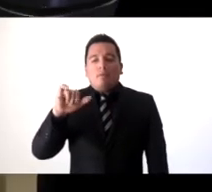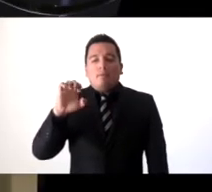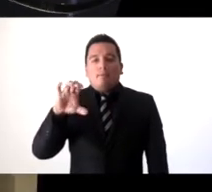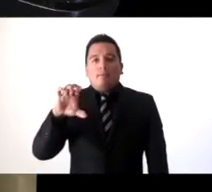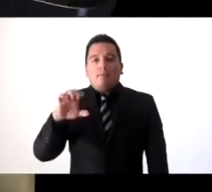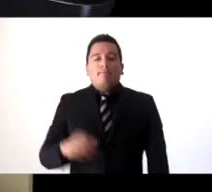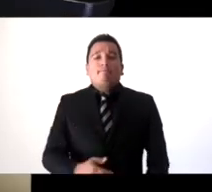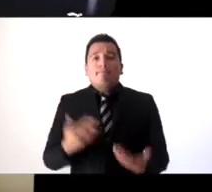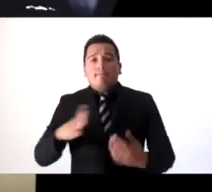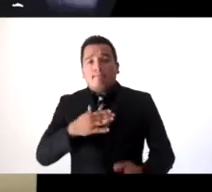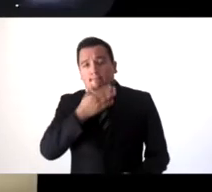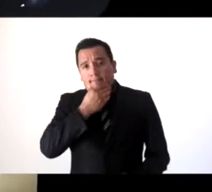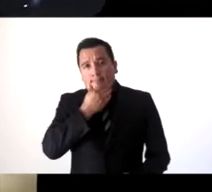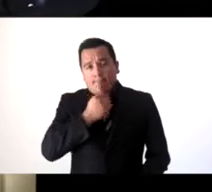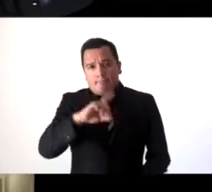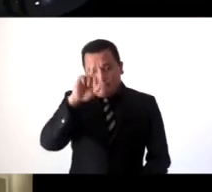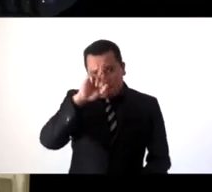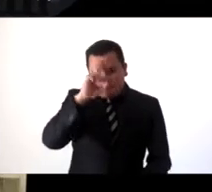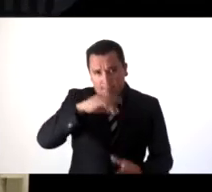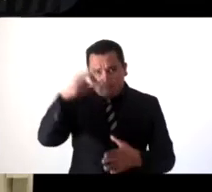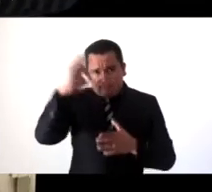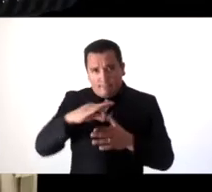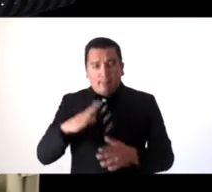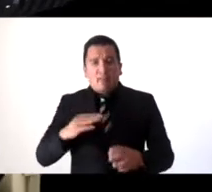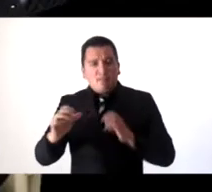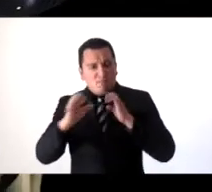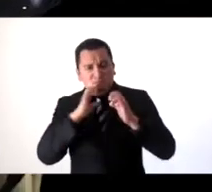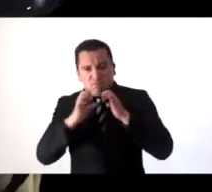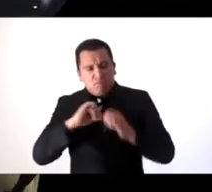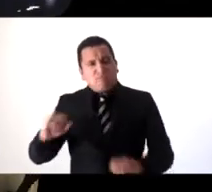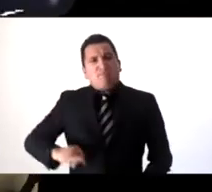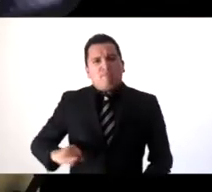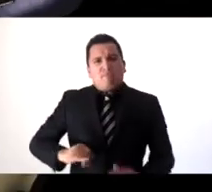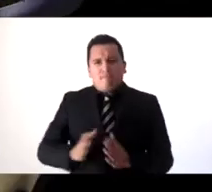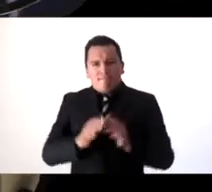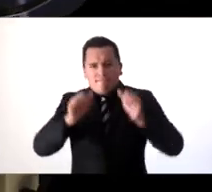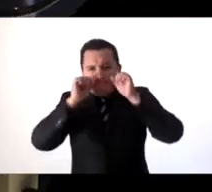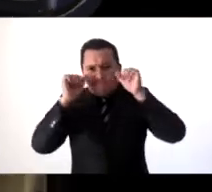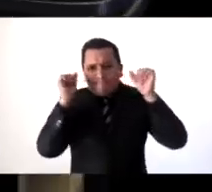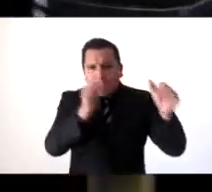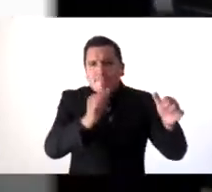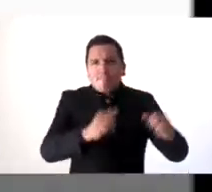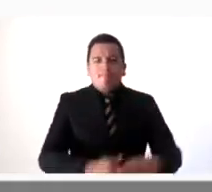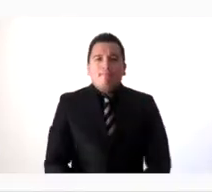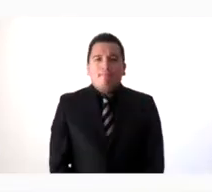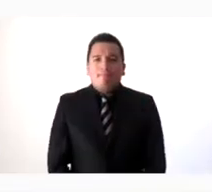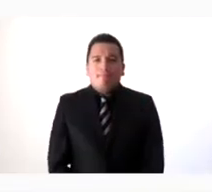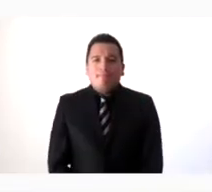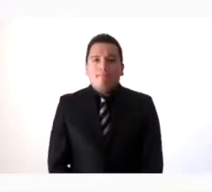electoral Juan Carlos Cisneros Ruiz nos presenta una interesante charla. Vamos con usted, consejero.